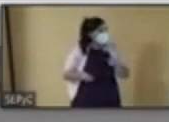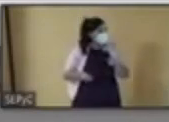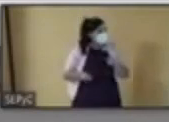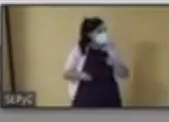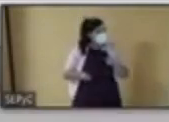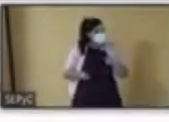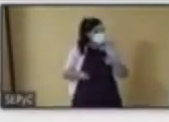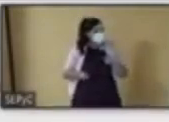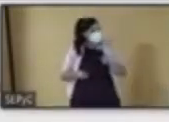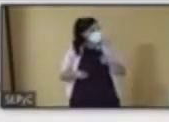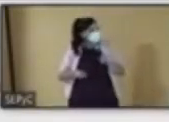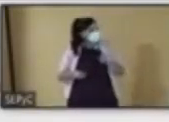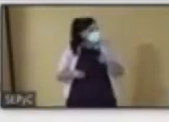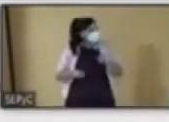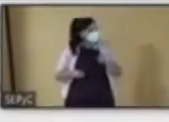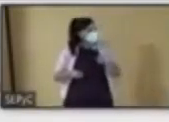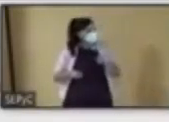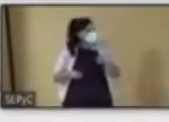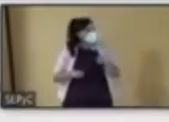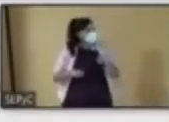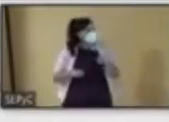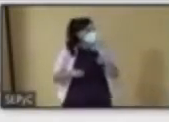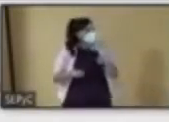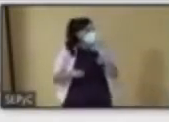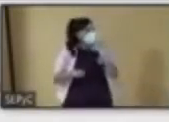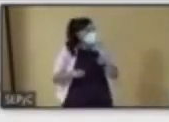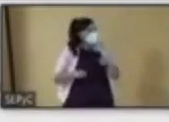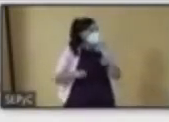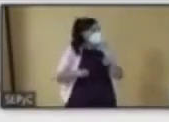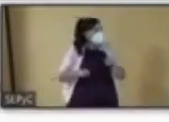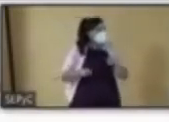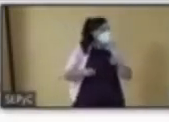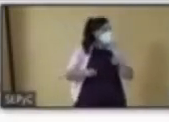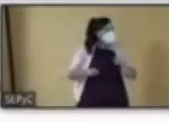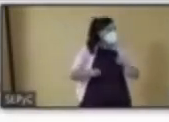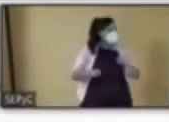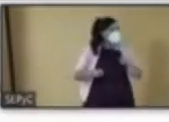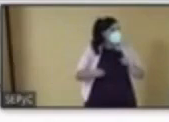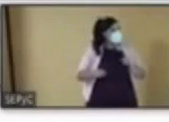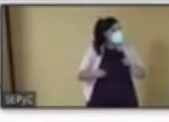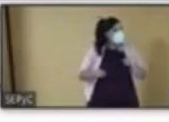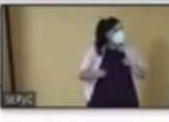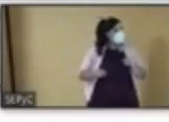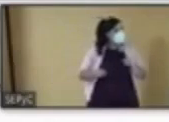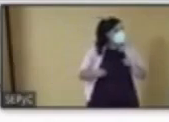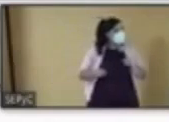y procedemos a continuar con el llenado del rubro de bienes muebles.